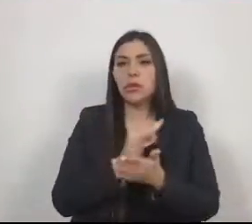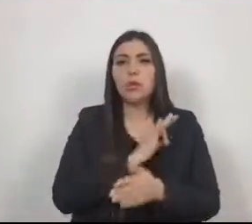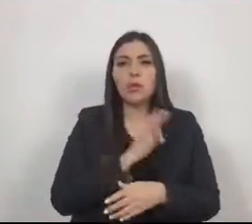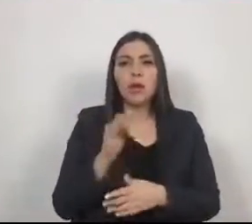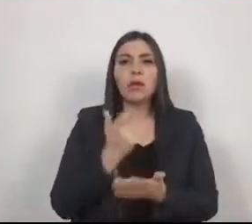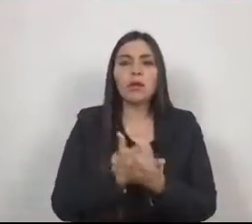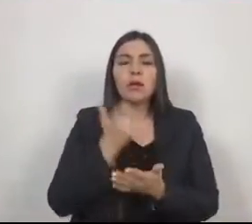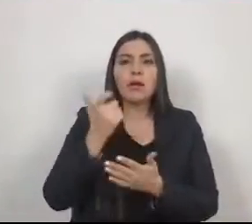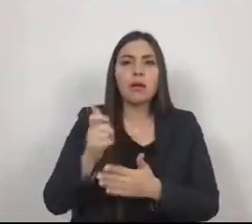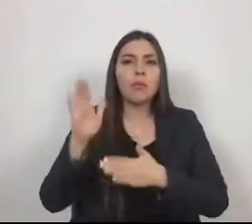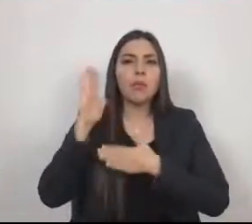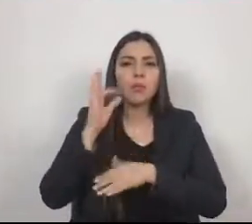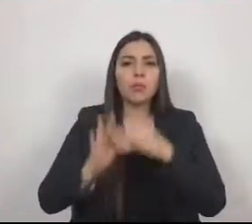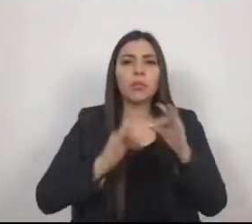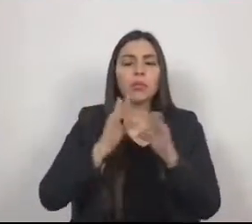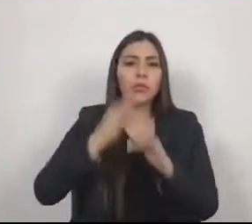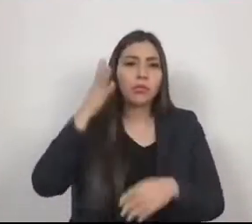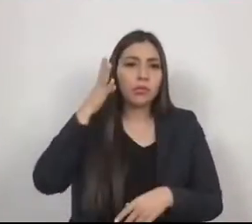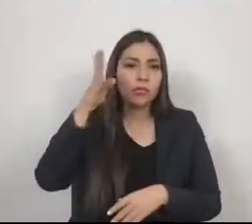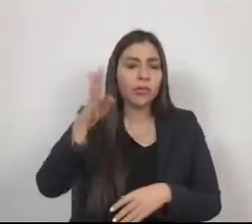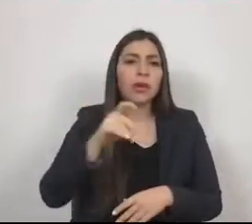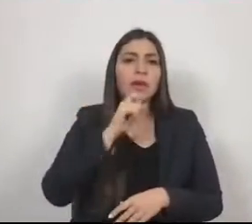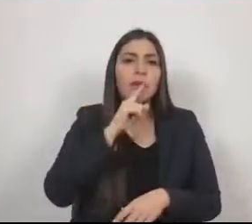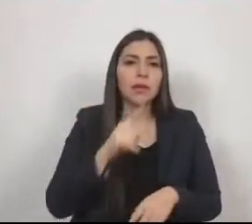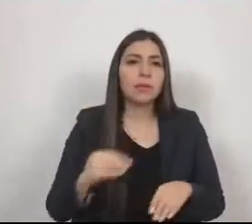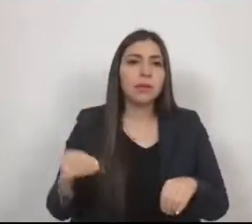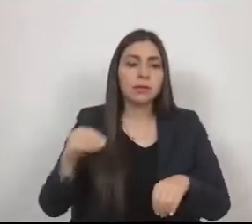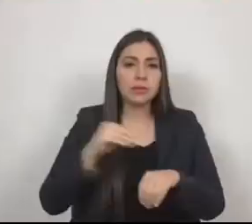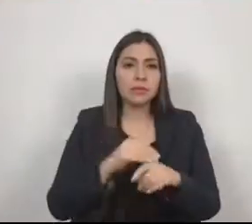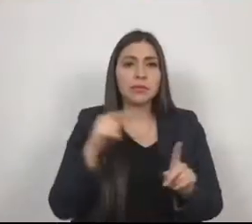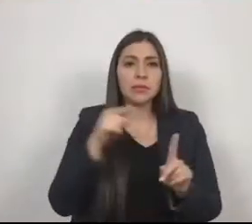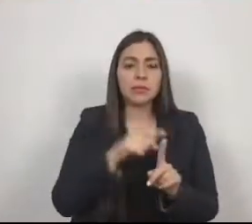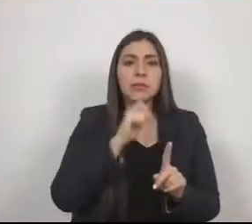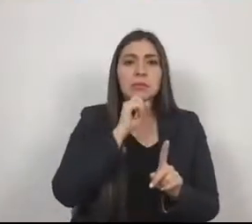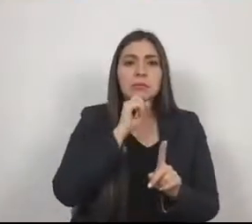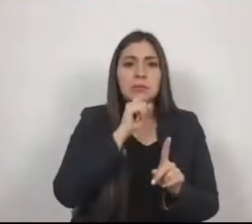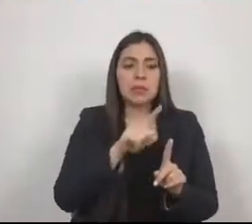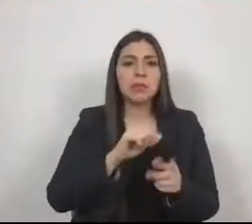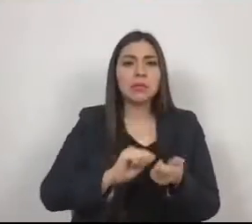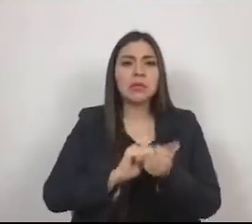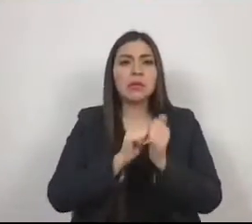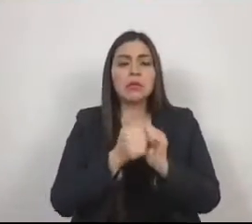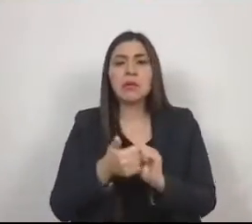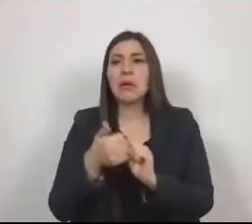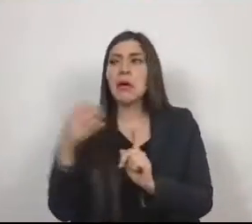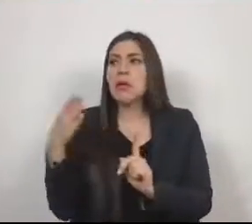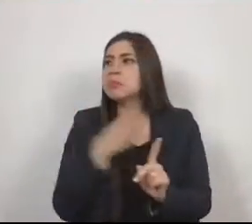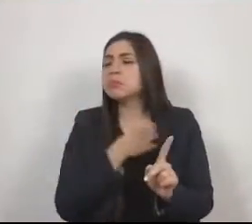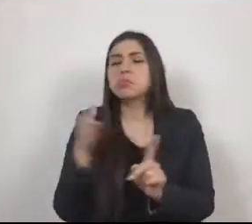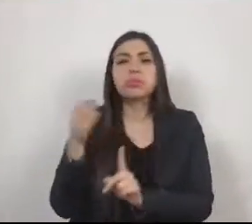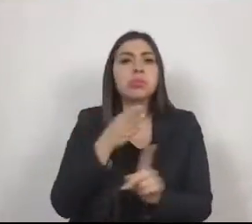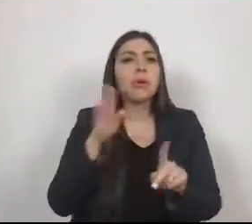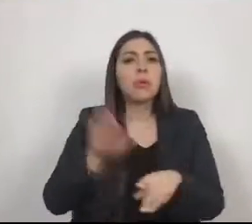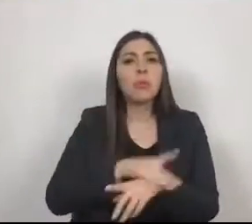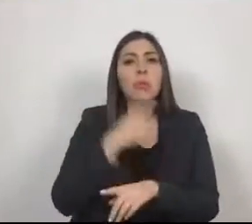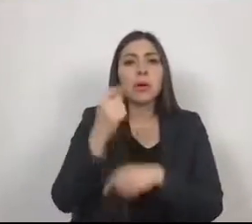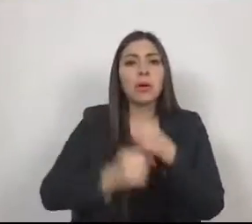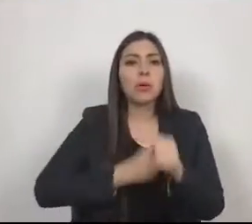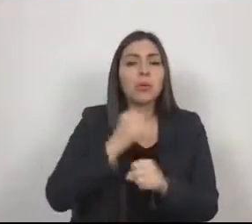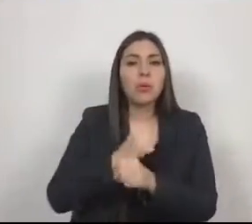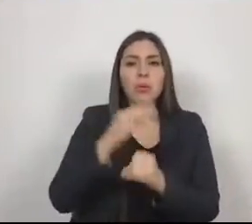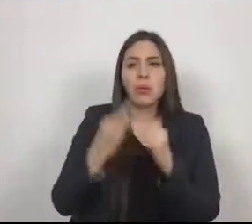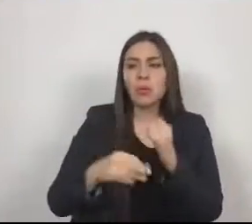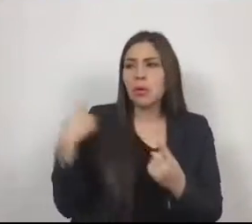pago futura. Si bien se incluyó la figura, la misma se fue desvirtuando porque en los últimos años se observó un